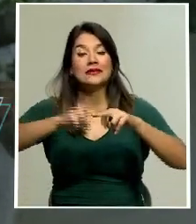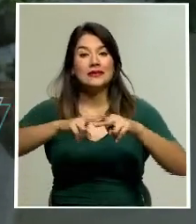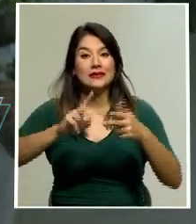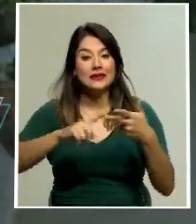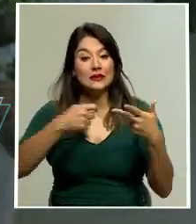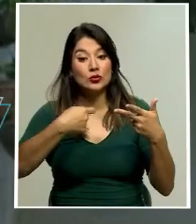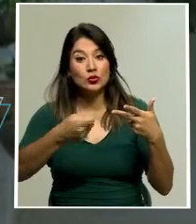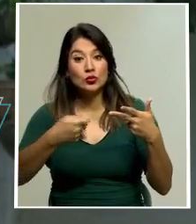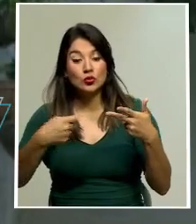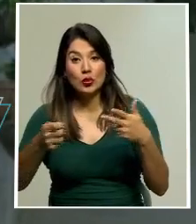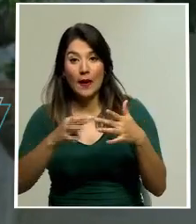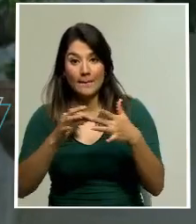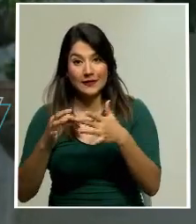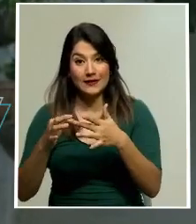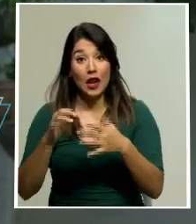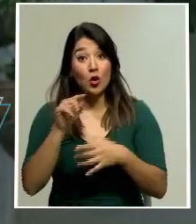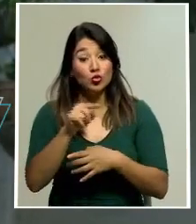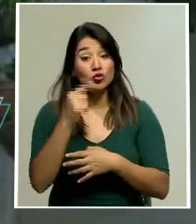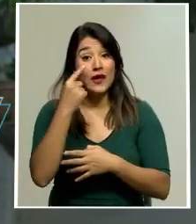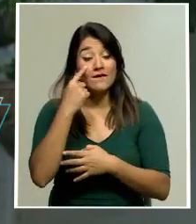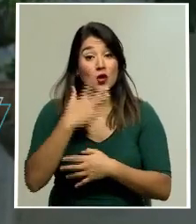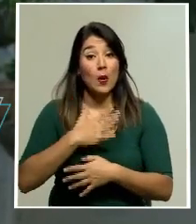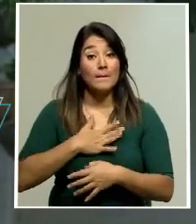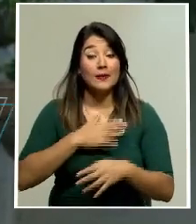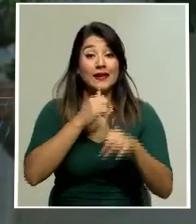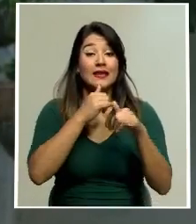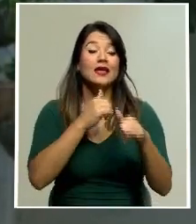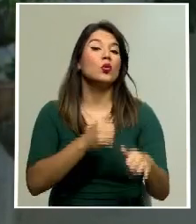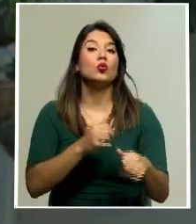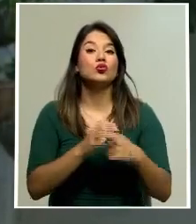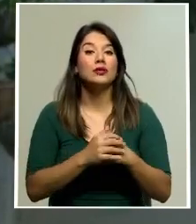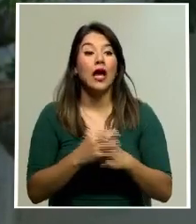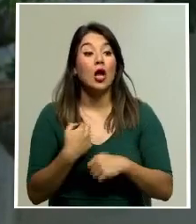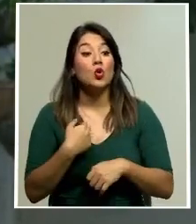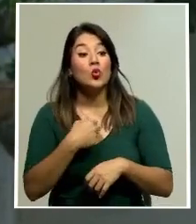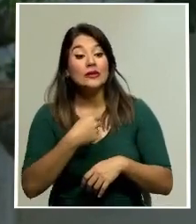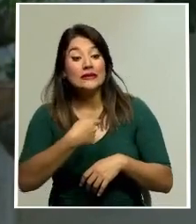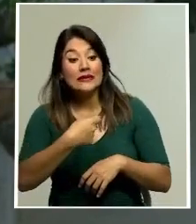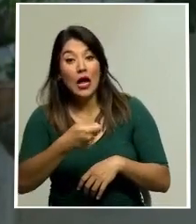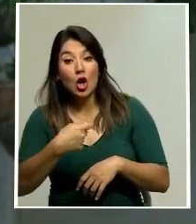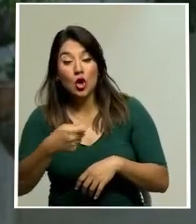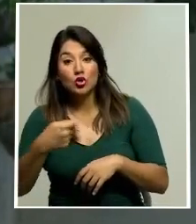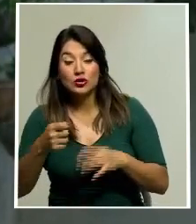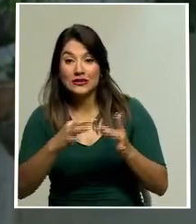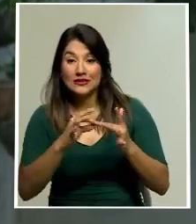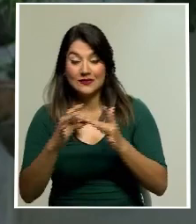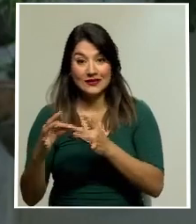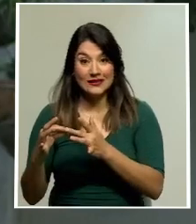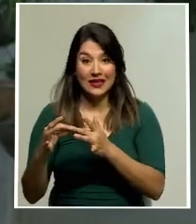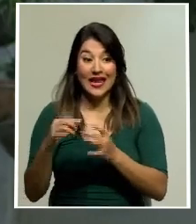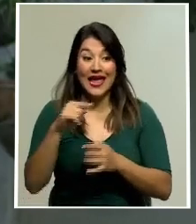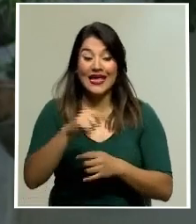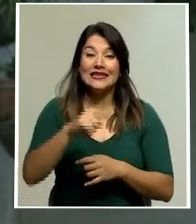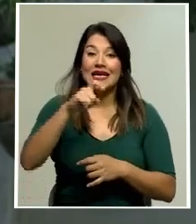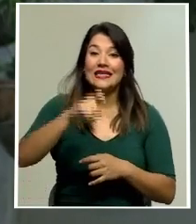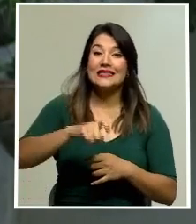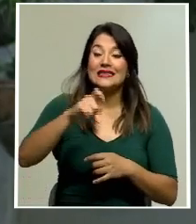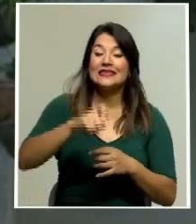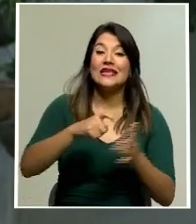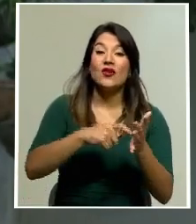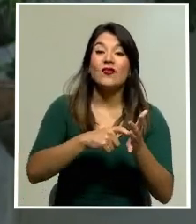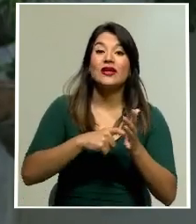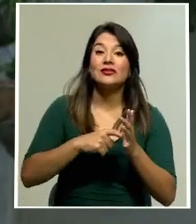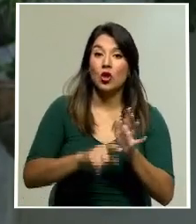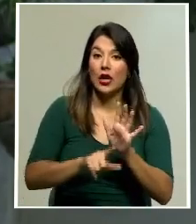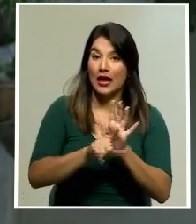ahí está mi denuncia y usted leyó, las contribuciones especiales y todos estos aspectos requieren de ciertos requisitos legales